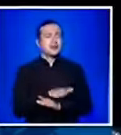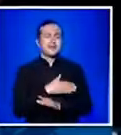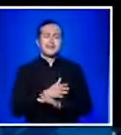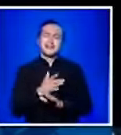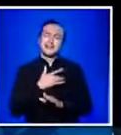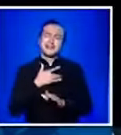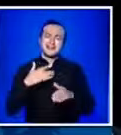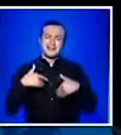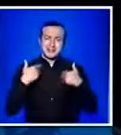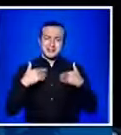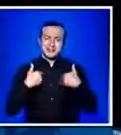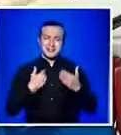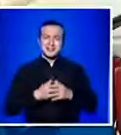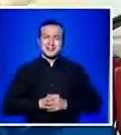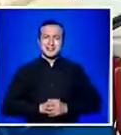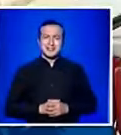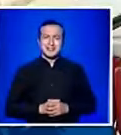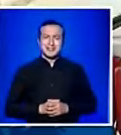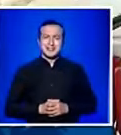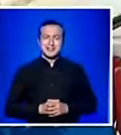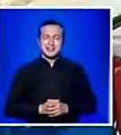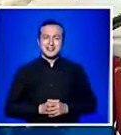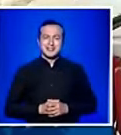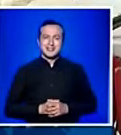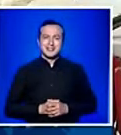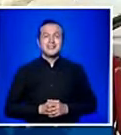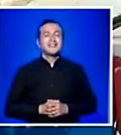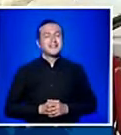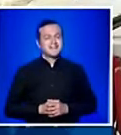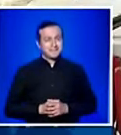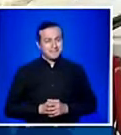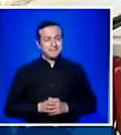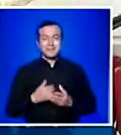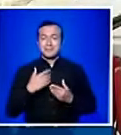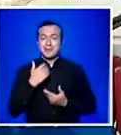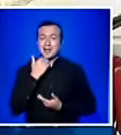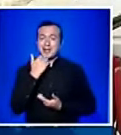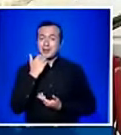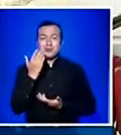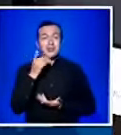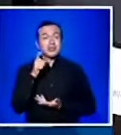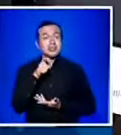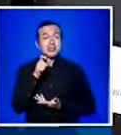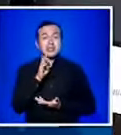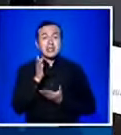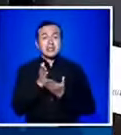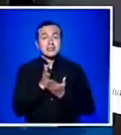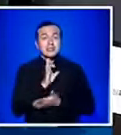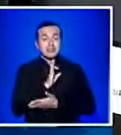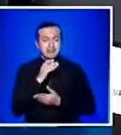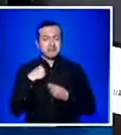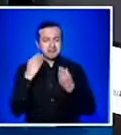alegra. Estoy para darles el servicio técnico en lo que pueda.